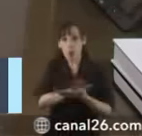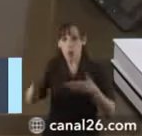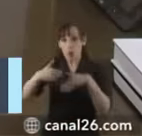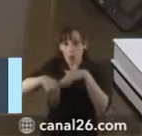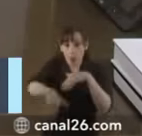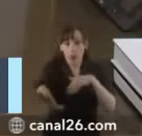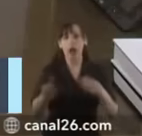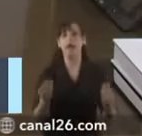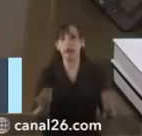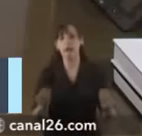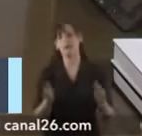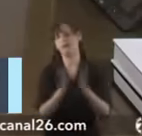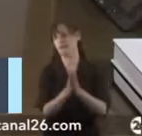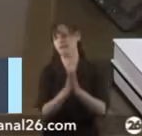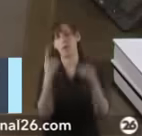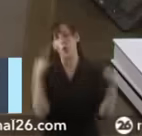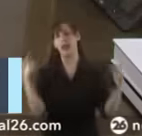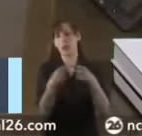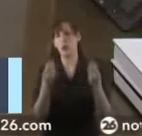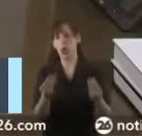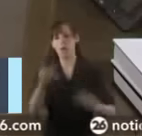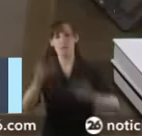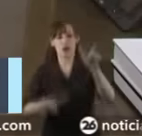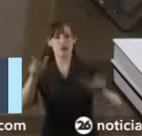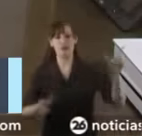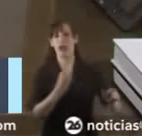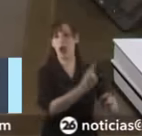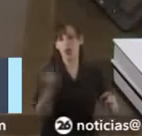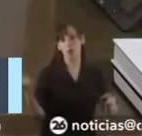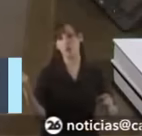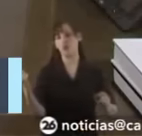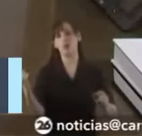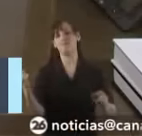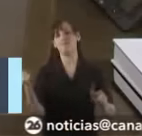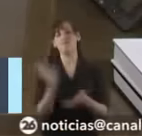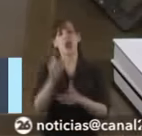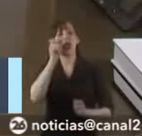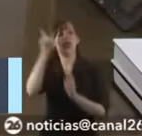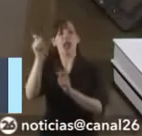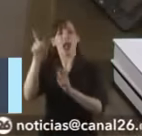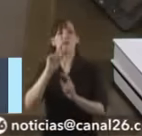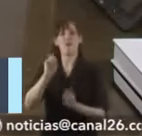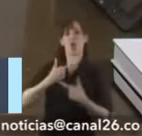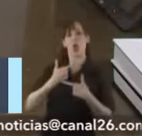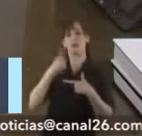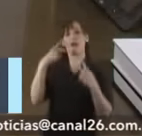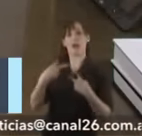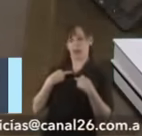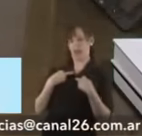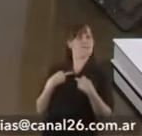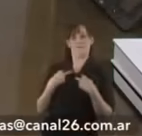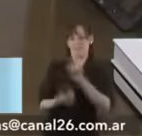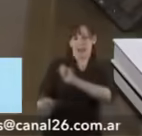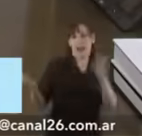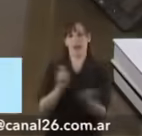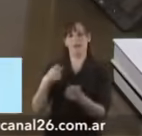antiojeras ideológicas e intereses personales y esté a la altura de las circunstancias para poder avanzar rápidamente en los cambios que el